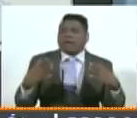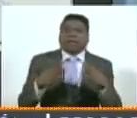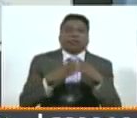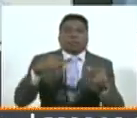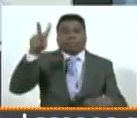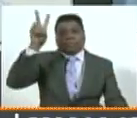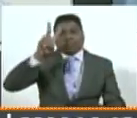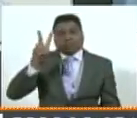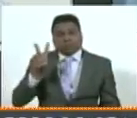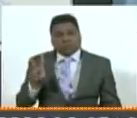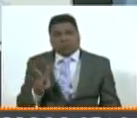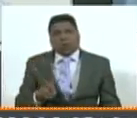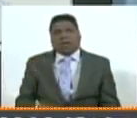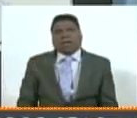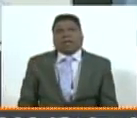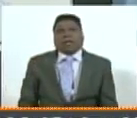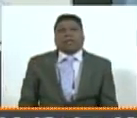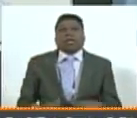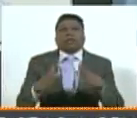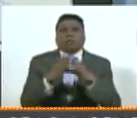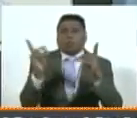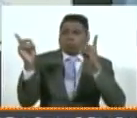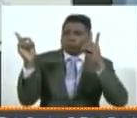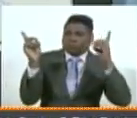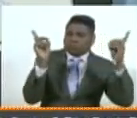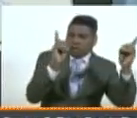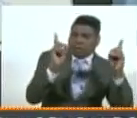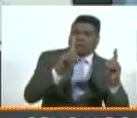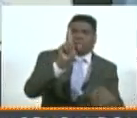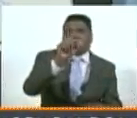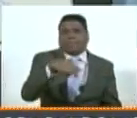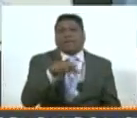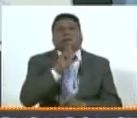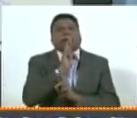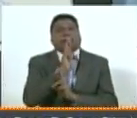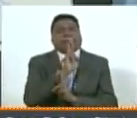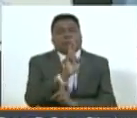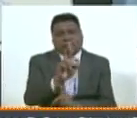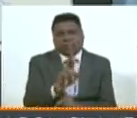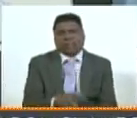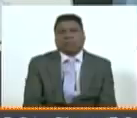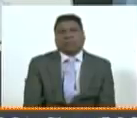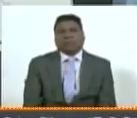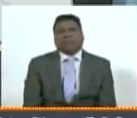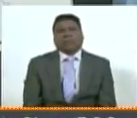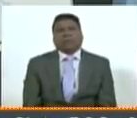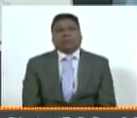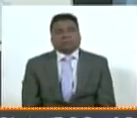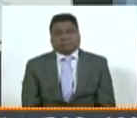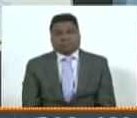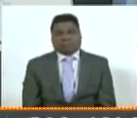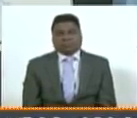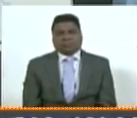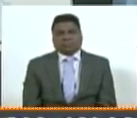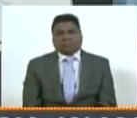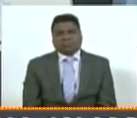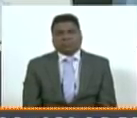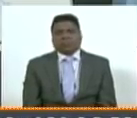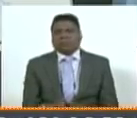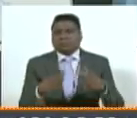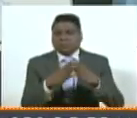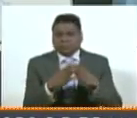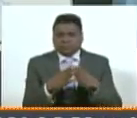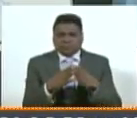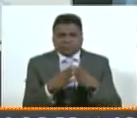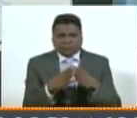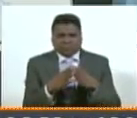país tanto en sus debates como en sus resultados para ello las bases